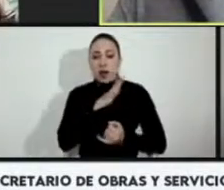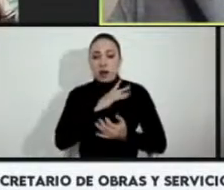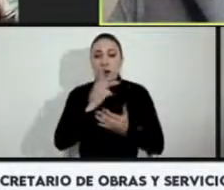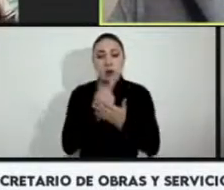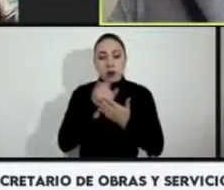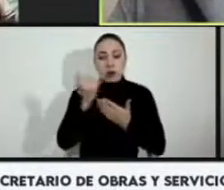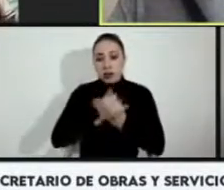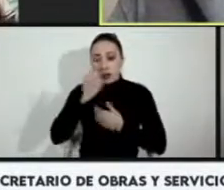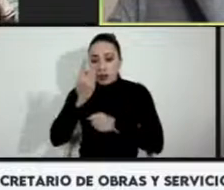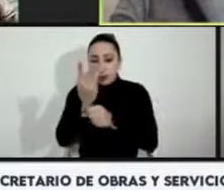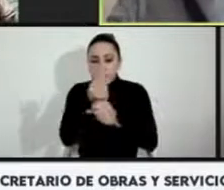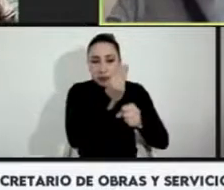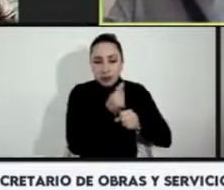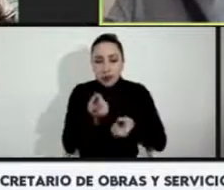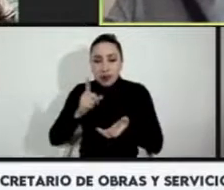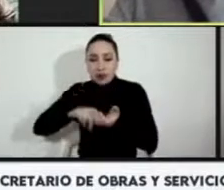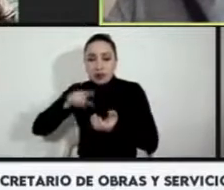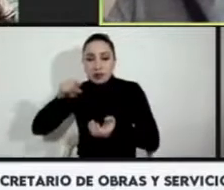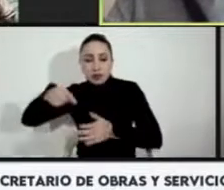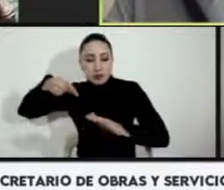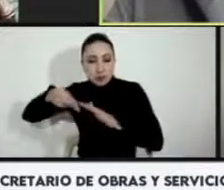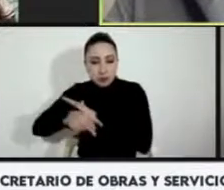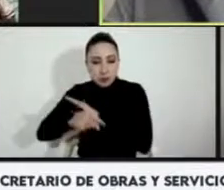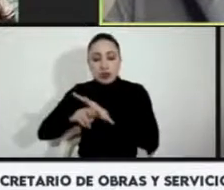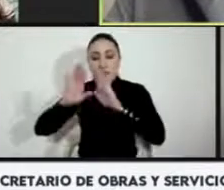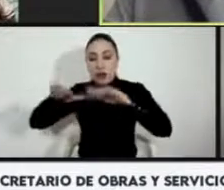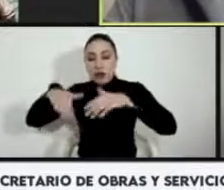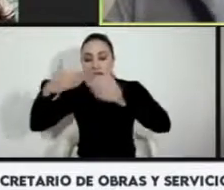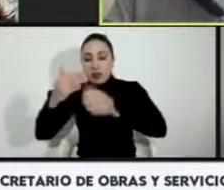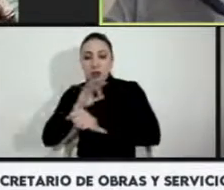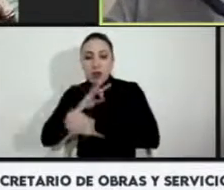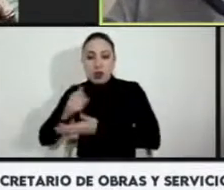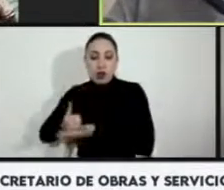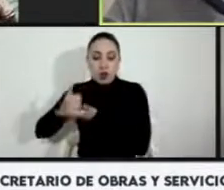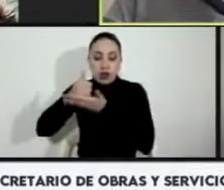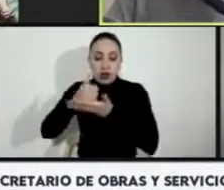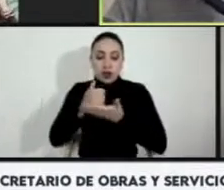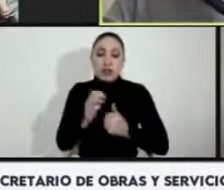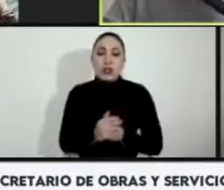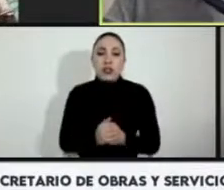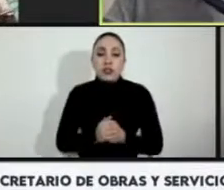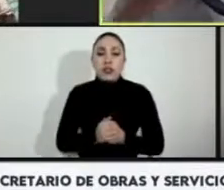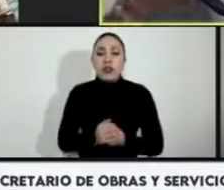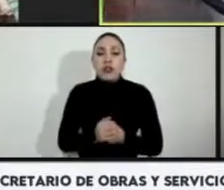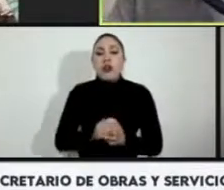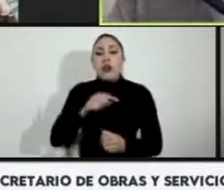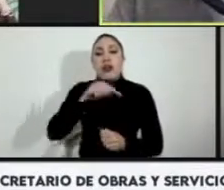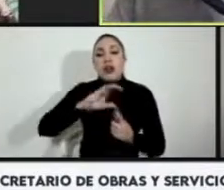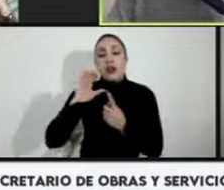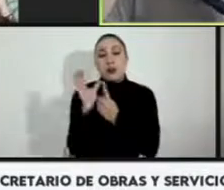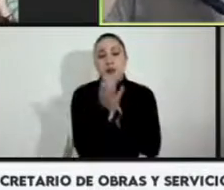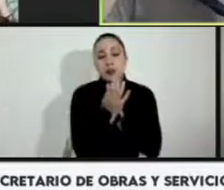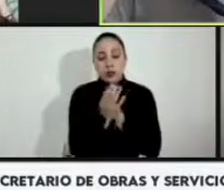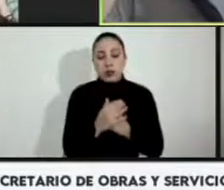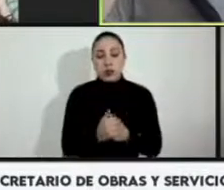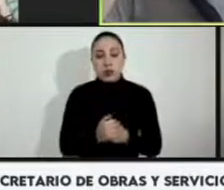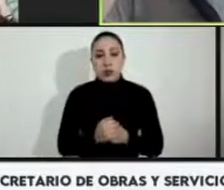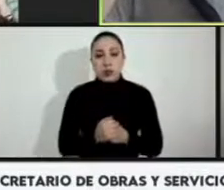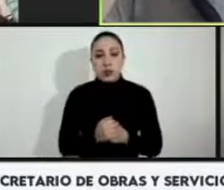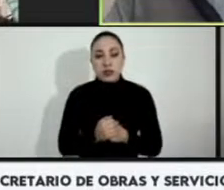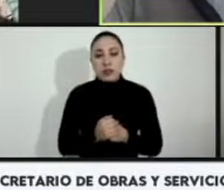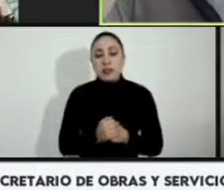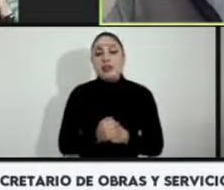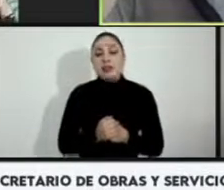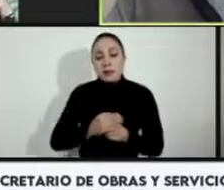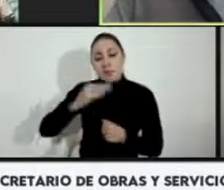sistema de transporte colectivo. En razón de lo anterior, esta comisión valora positiva la proposición con punto